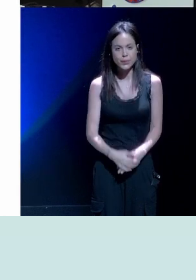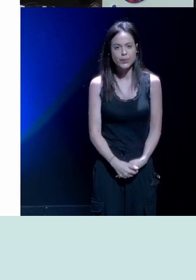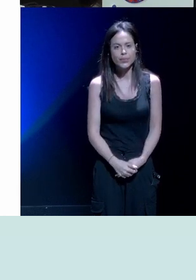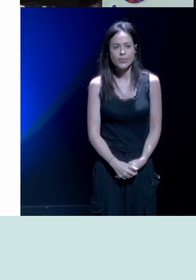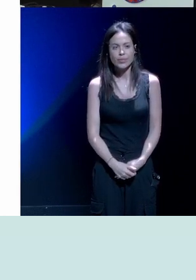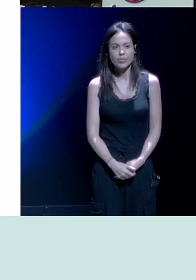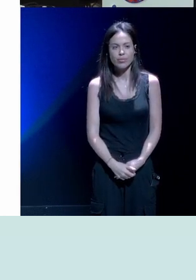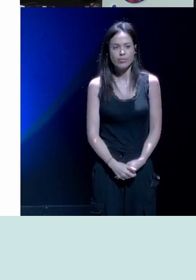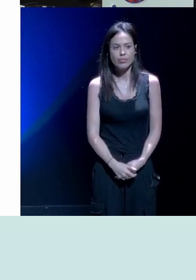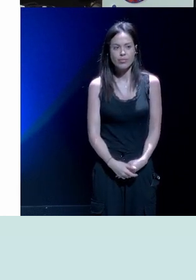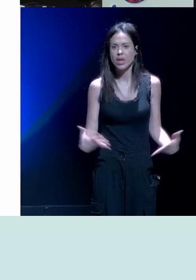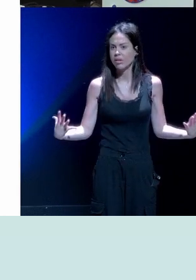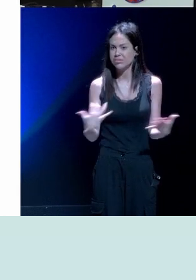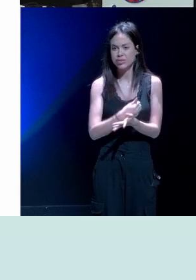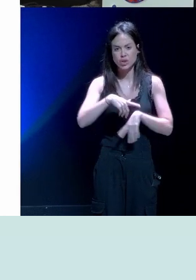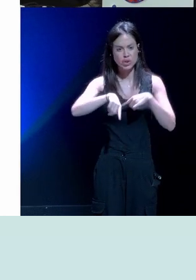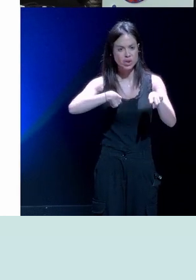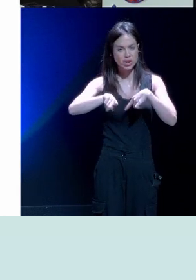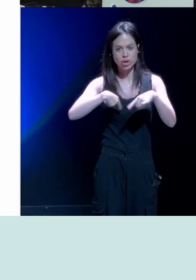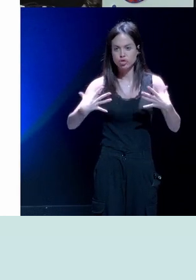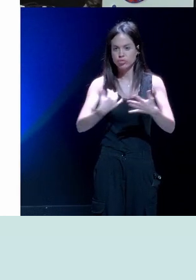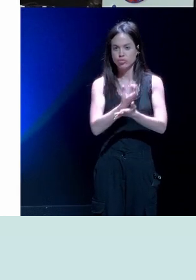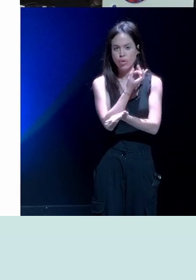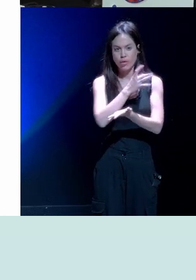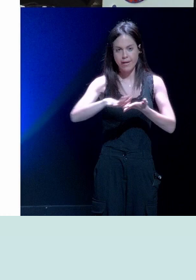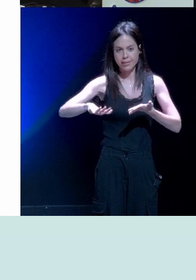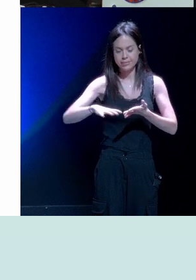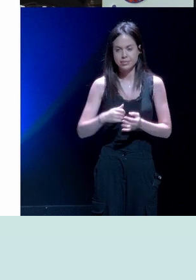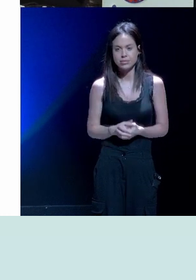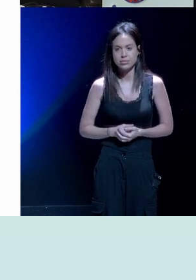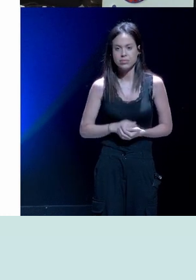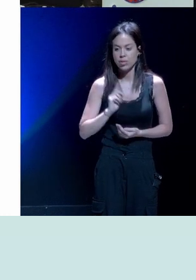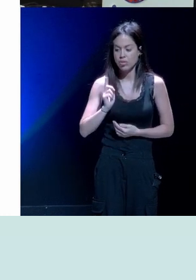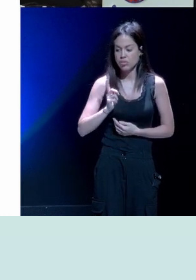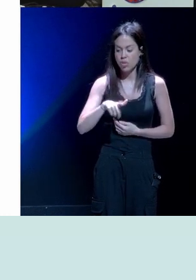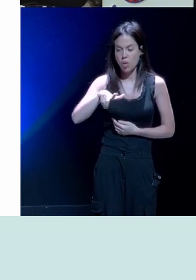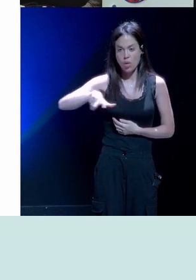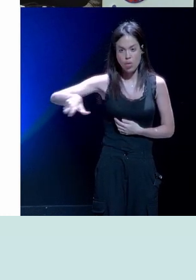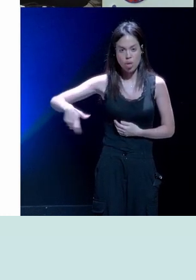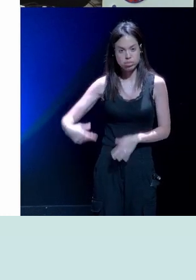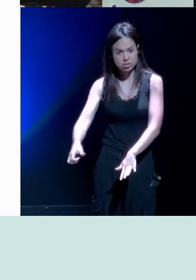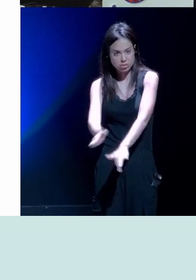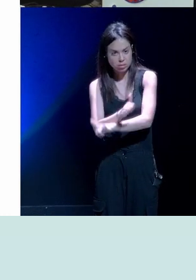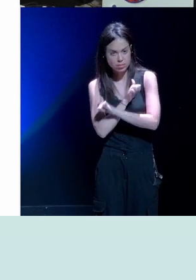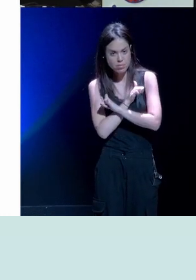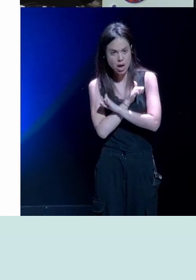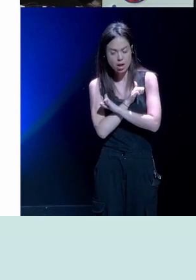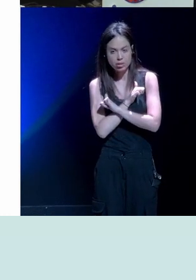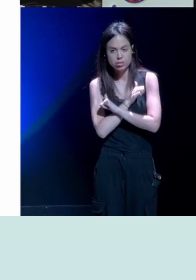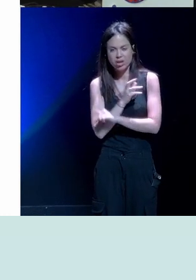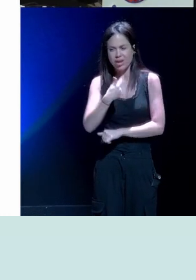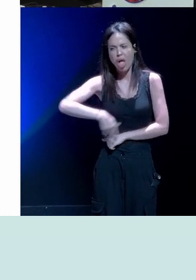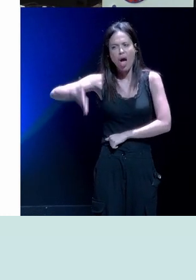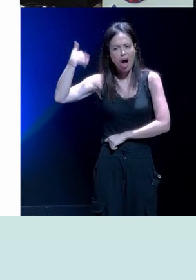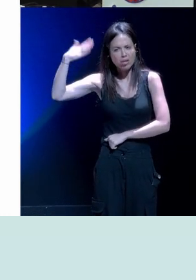y allí todos los transportes son gratuitos. O sea, no solamente para las personas que están en paro, que para ellos ya era